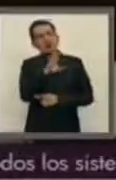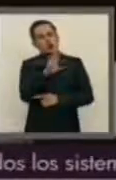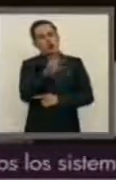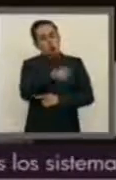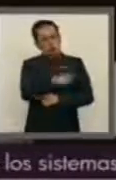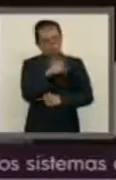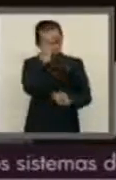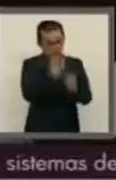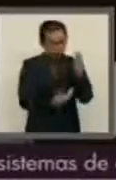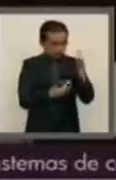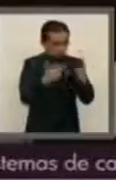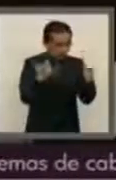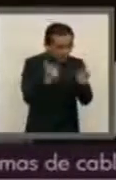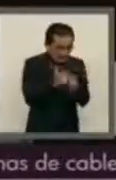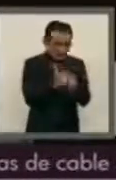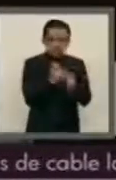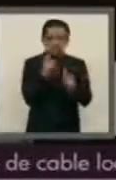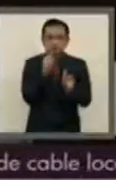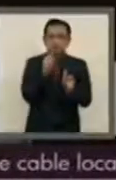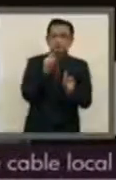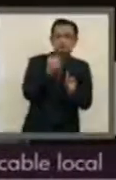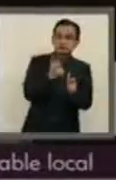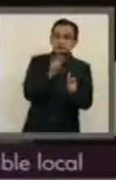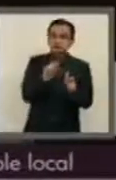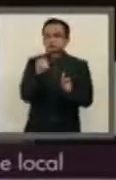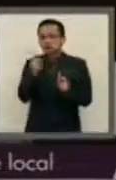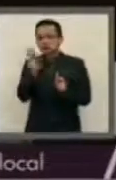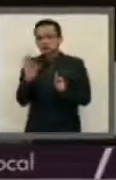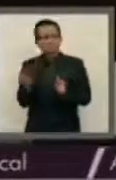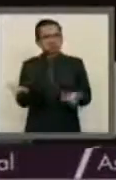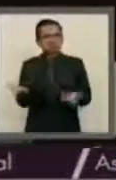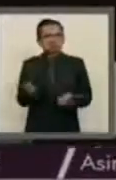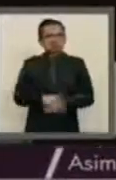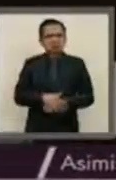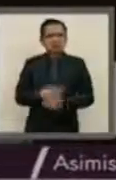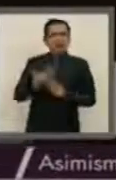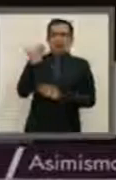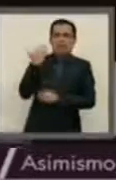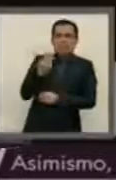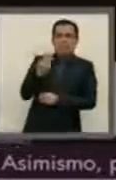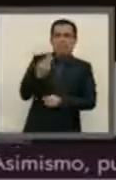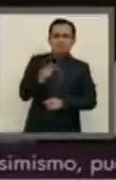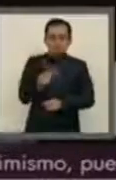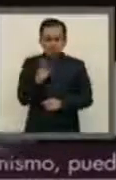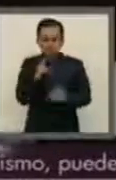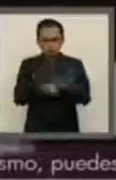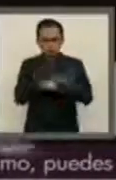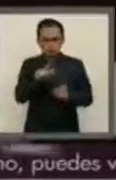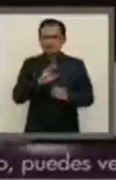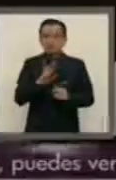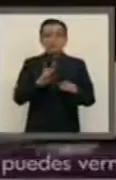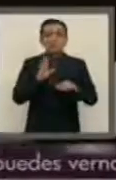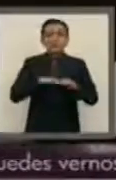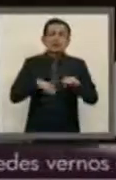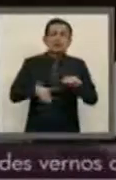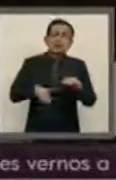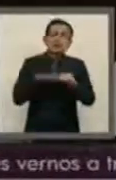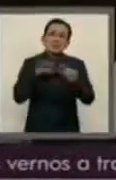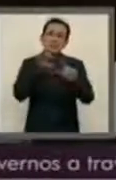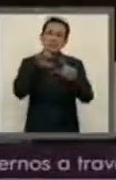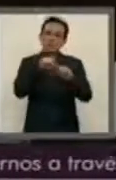un 6.6%, en mayo del 2017 se alcanzó la cifra récord